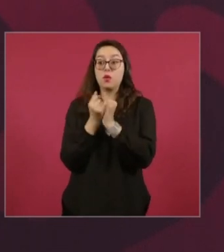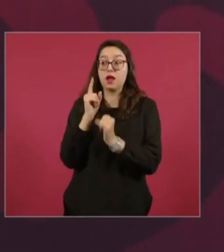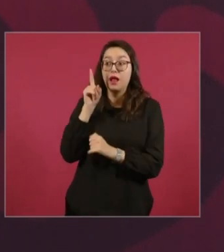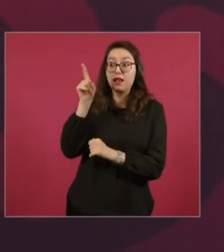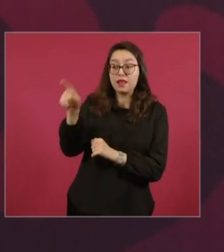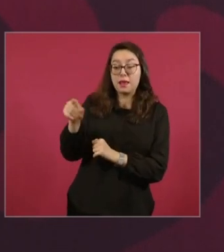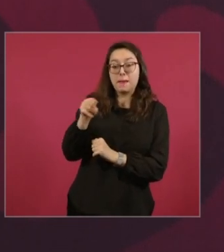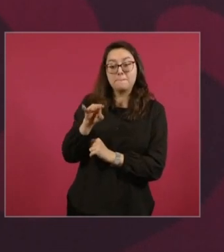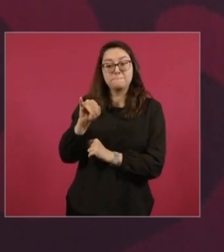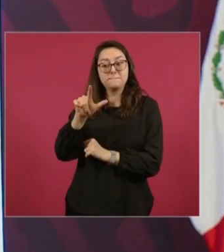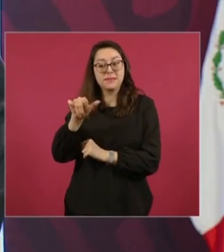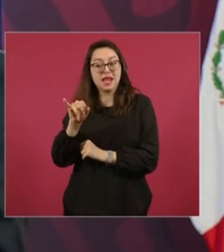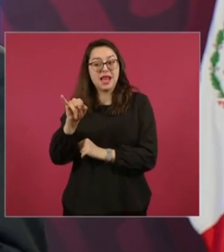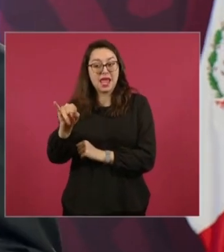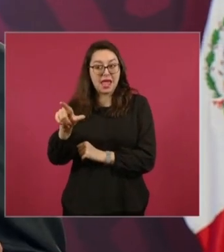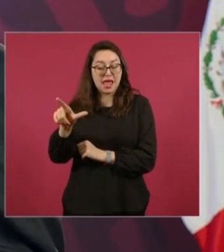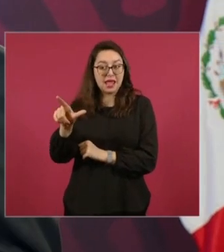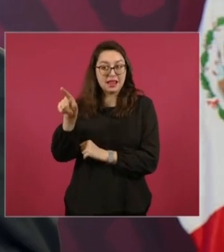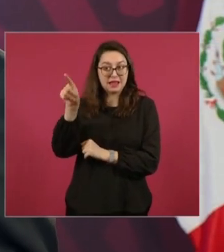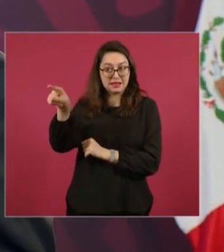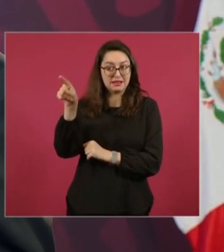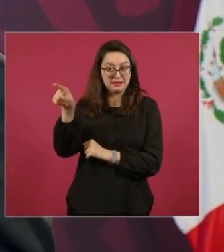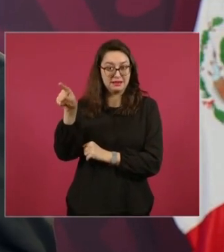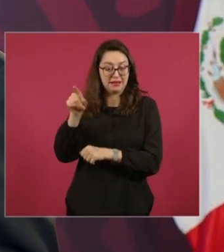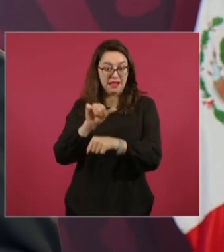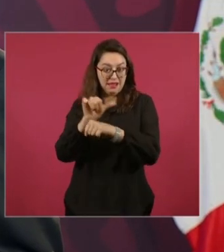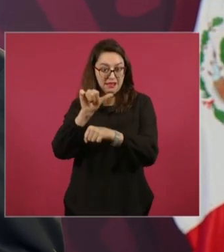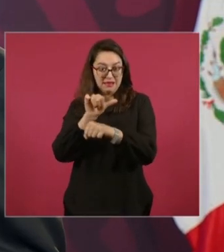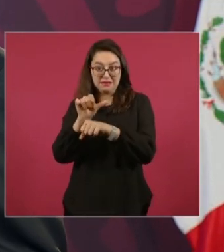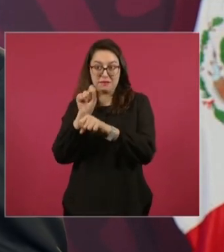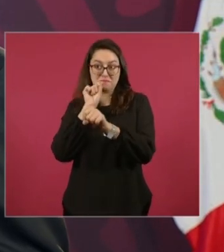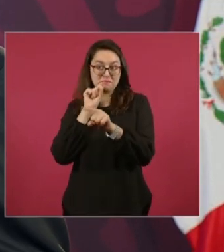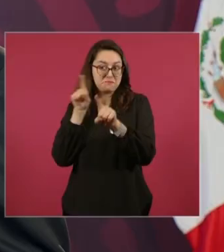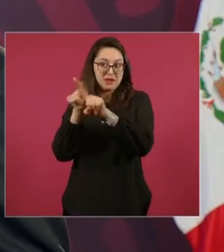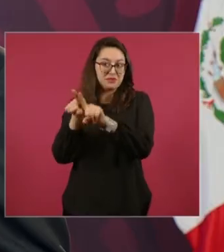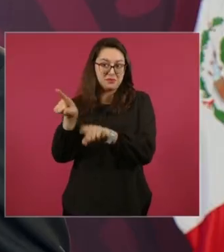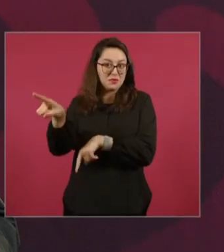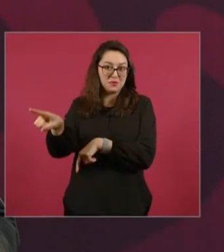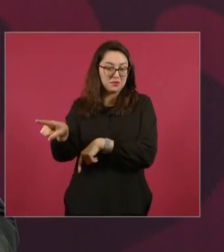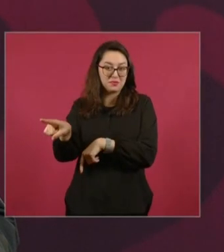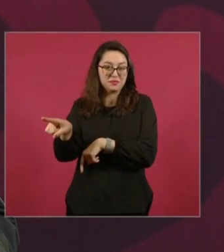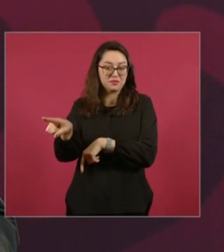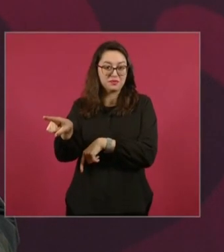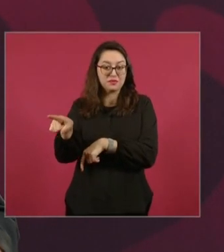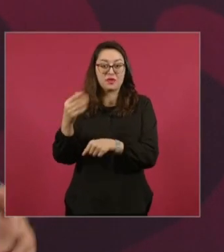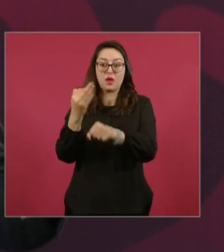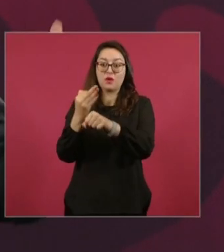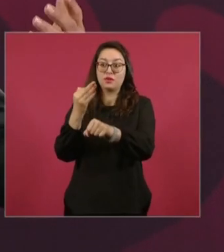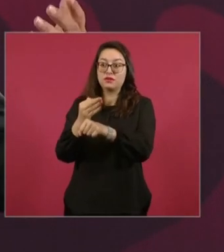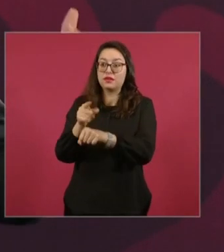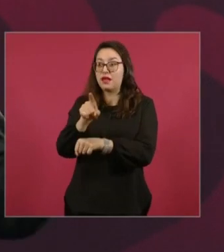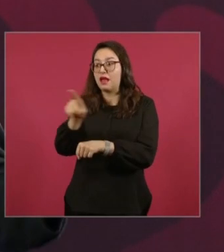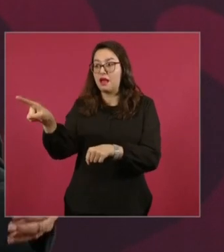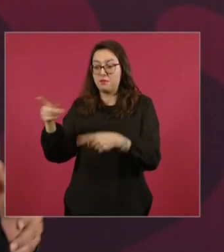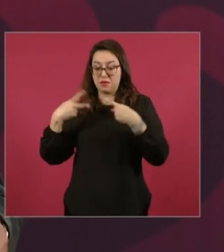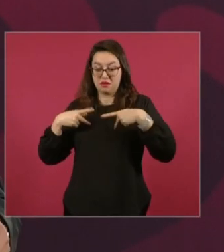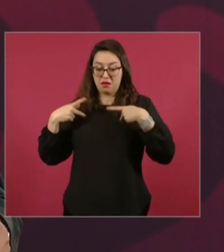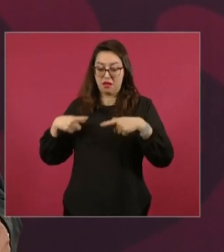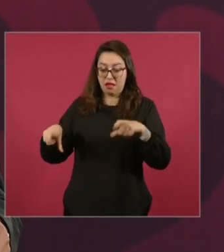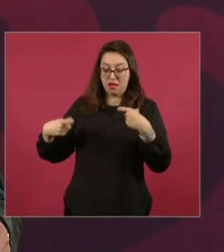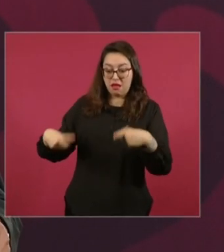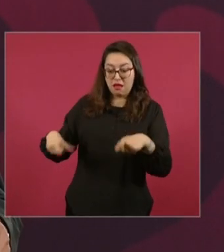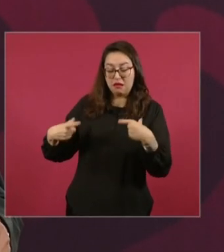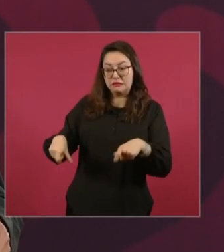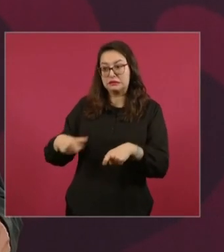convirtió las deudas de argentinos ricos en deuda pública,